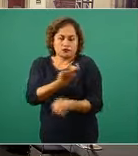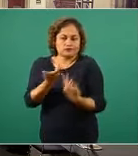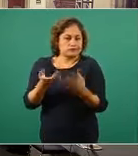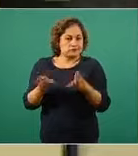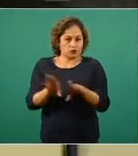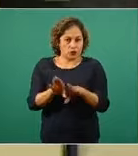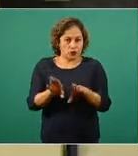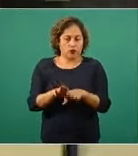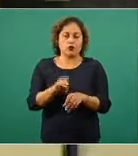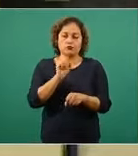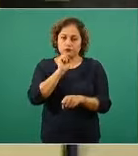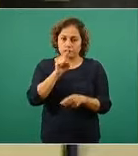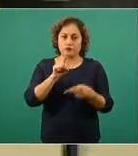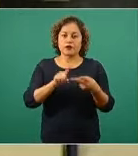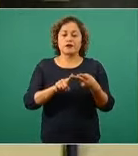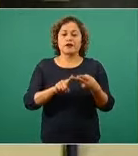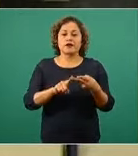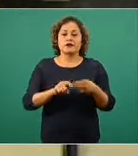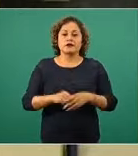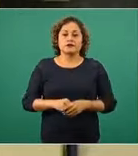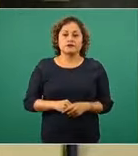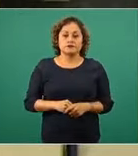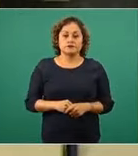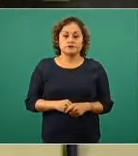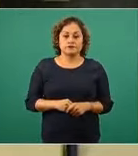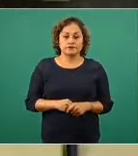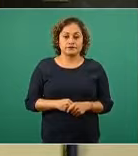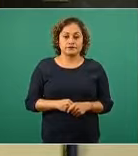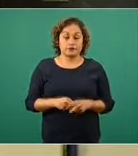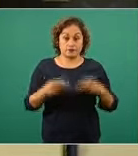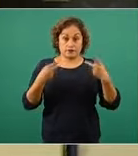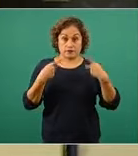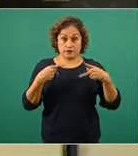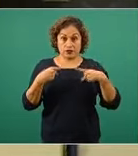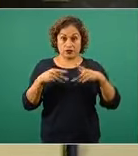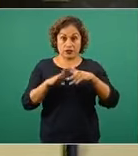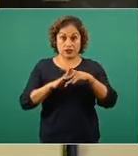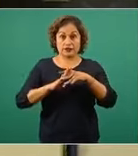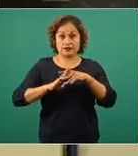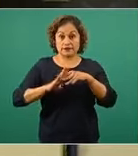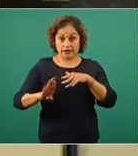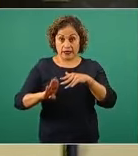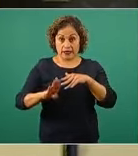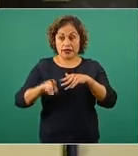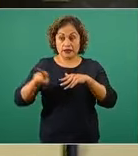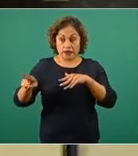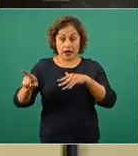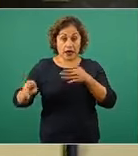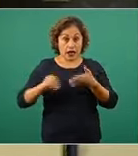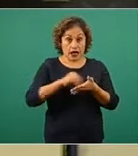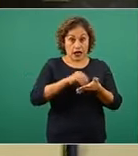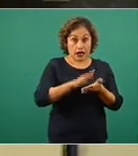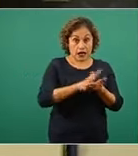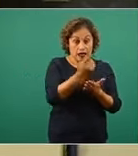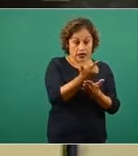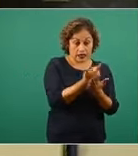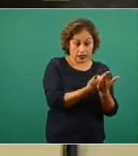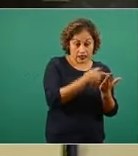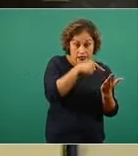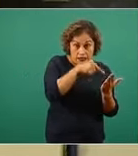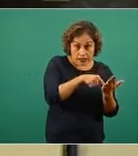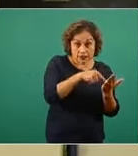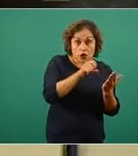también si estaban contemplados dentro de a lo mejor el Registro Nacional de Población para contemplar la cantidad de